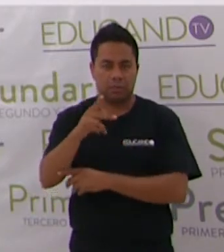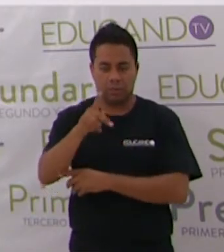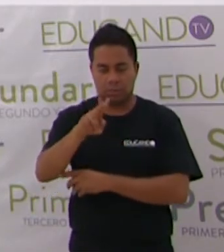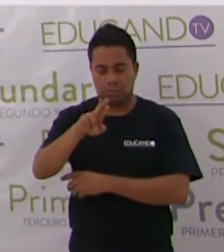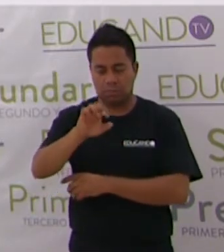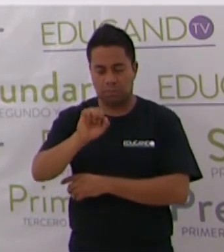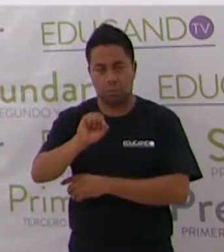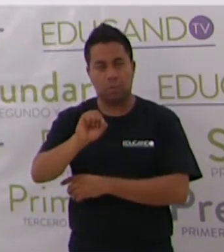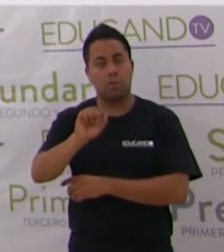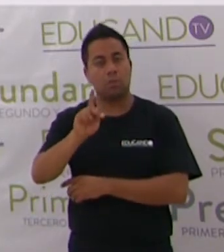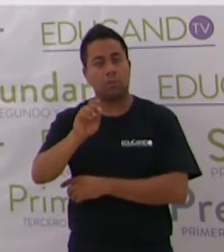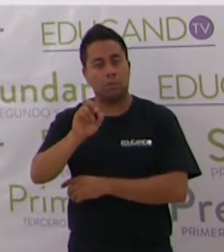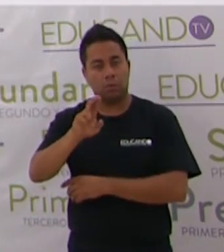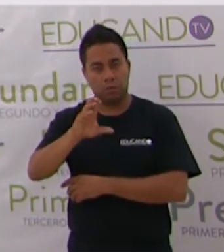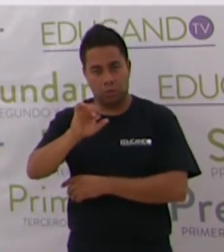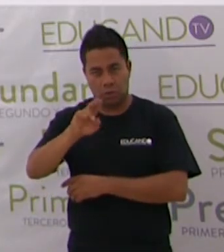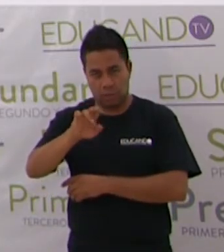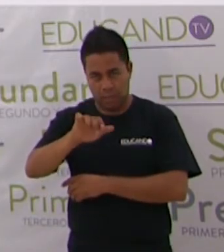Ahora,